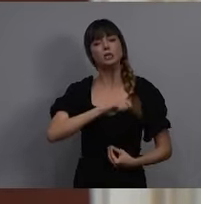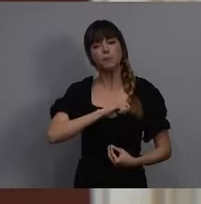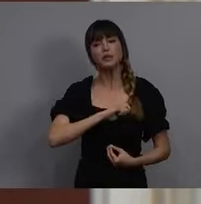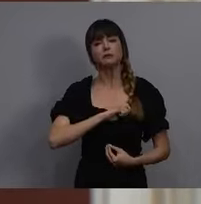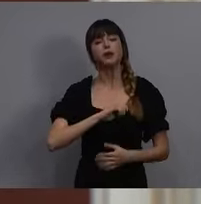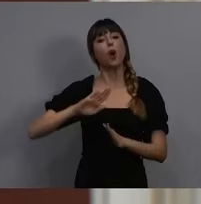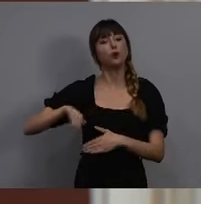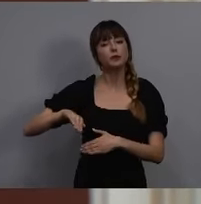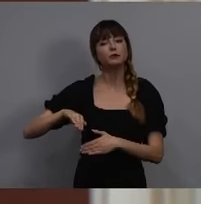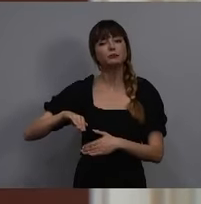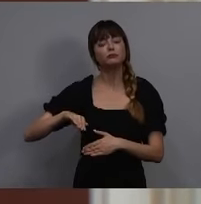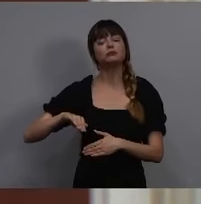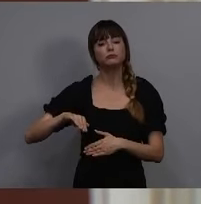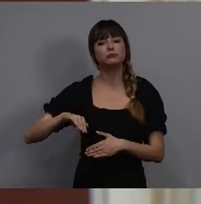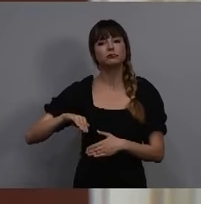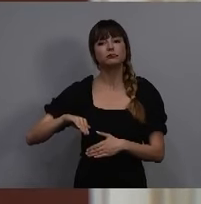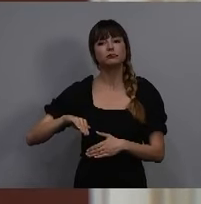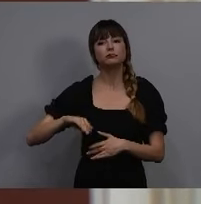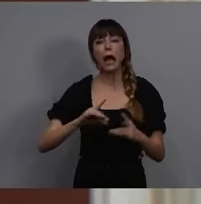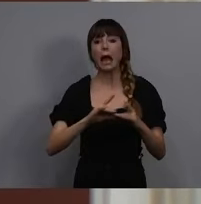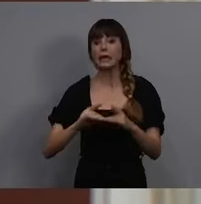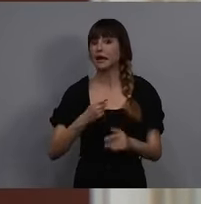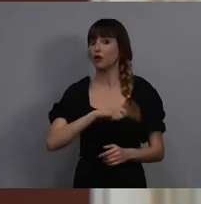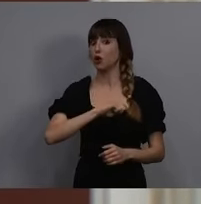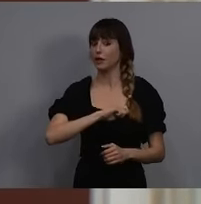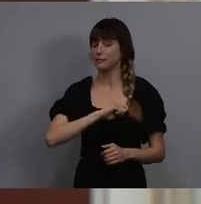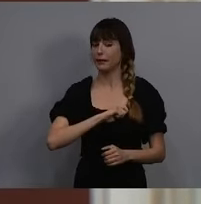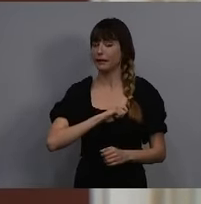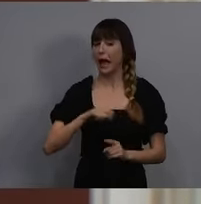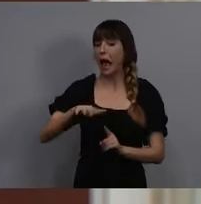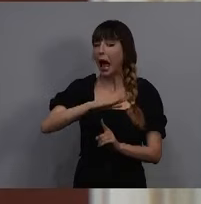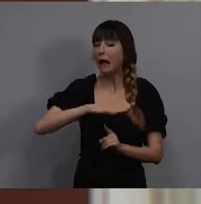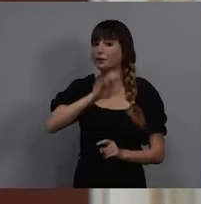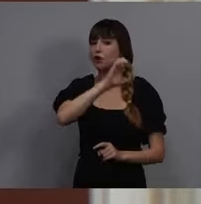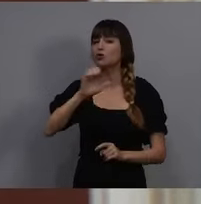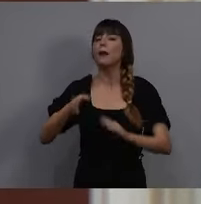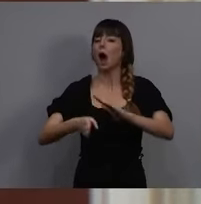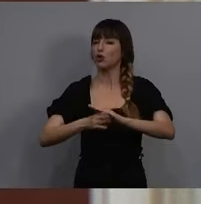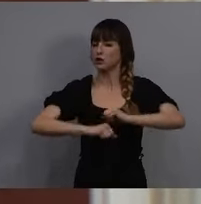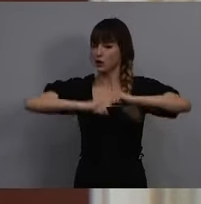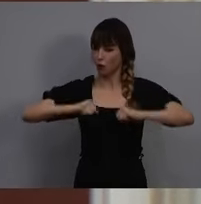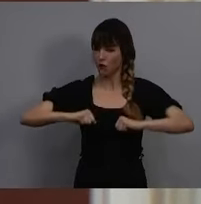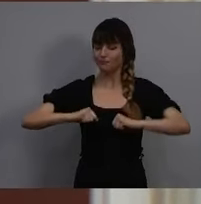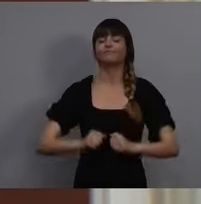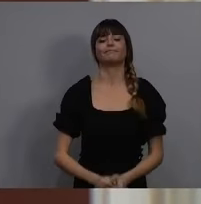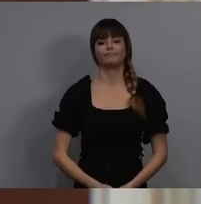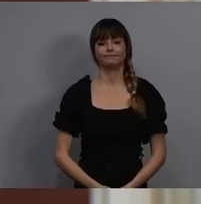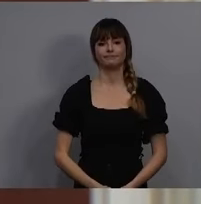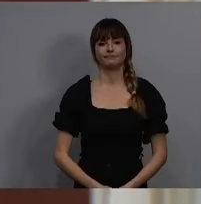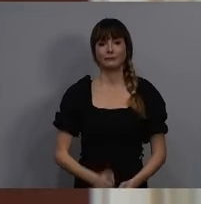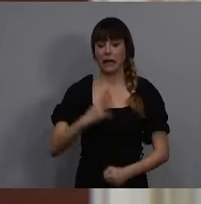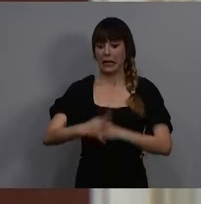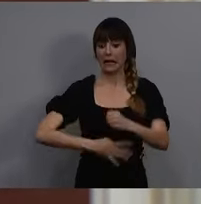último seguir fortaleciendo el liderazgo de España en el ámbito europeo la que se inici es una